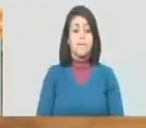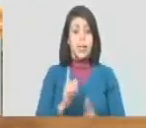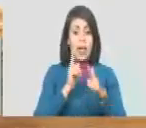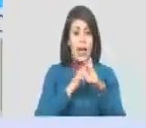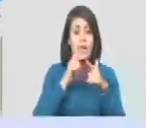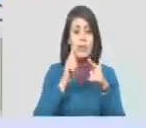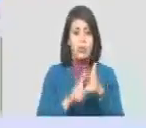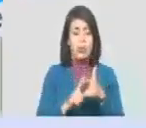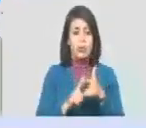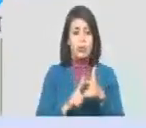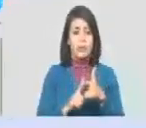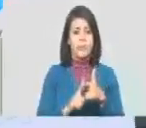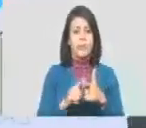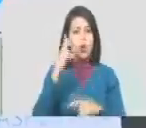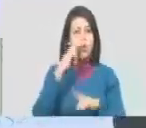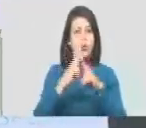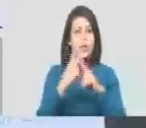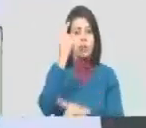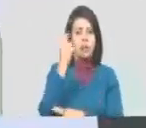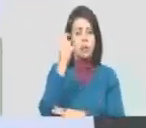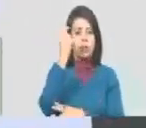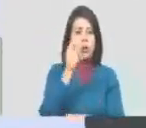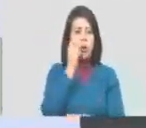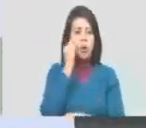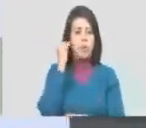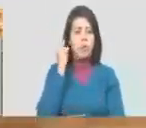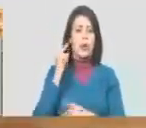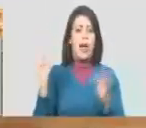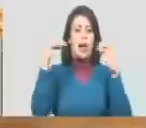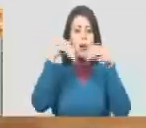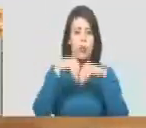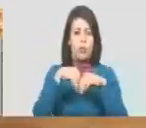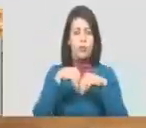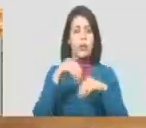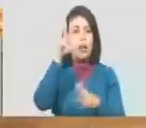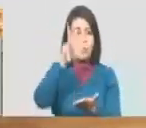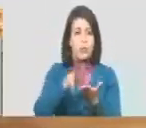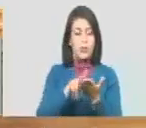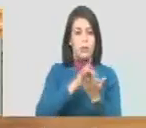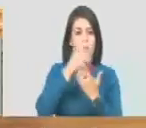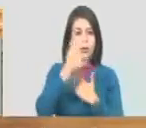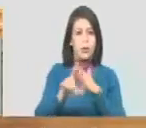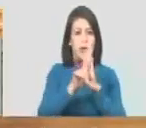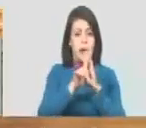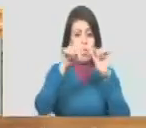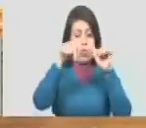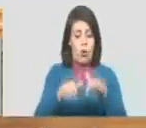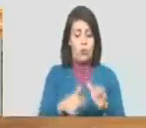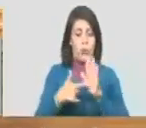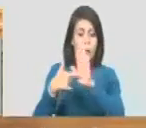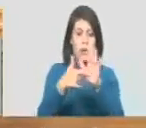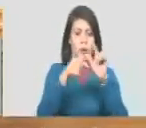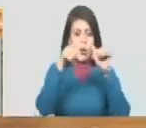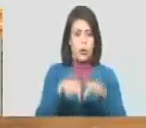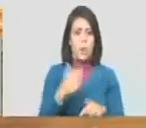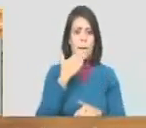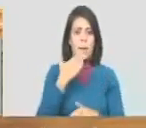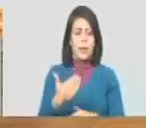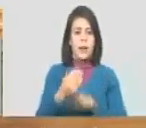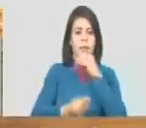consideración, las honorables diputadas y los honorables diputados que estén de acuerdo con aprobar el proyecto de orden del día presentado,